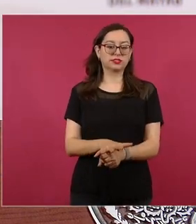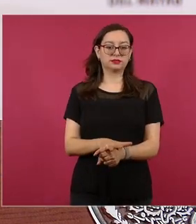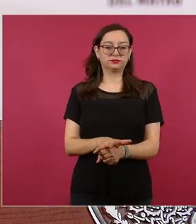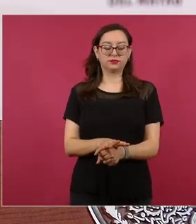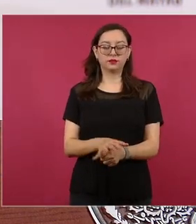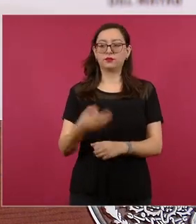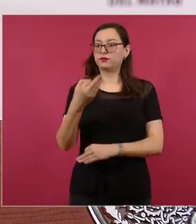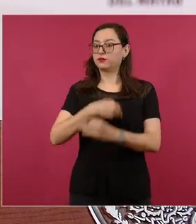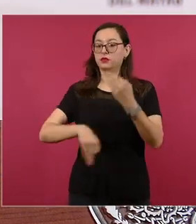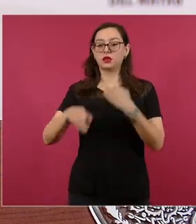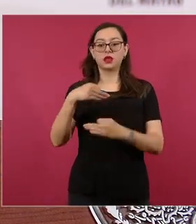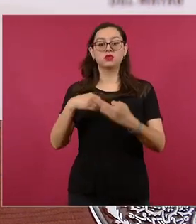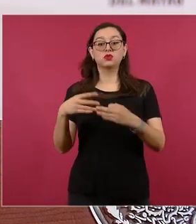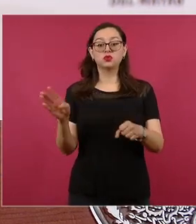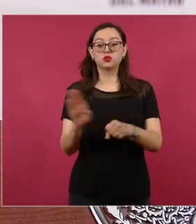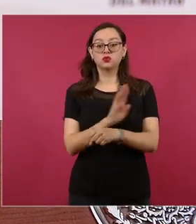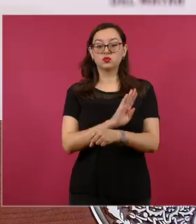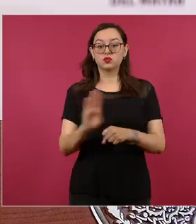beneficia a todos.